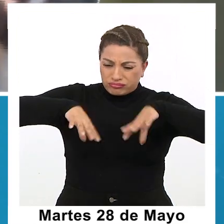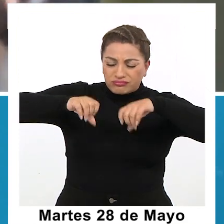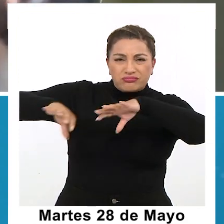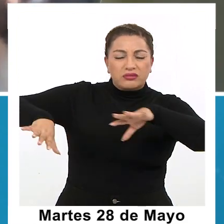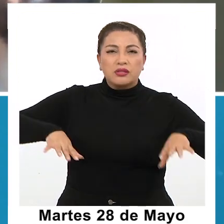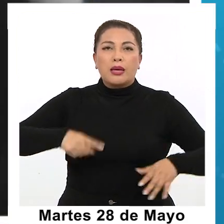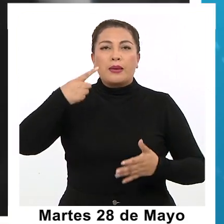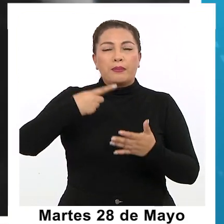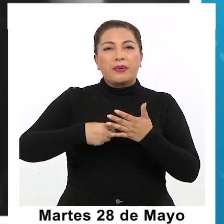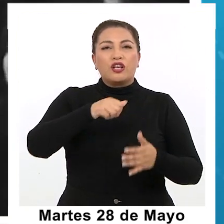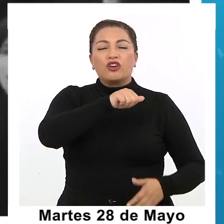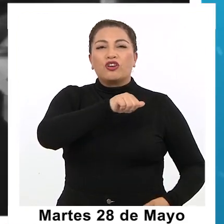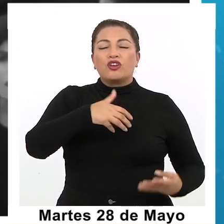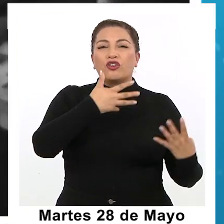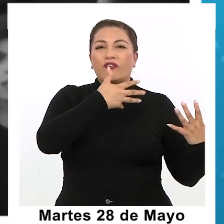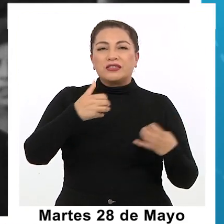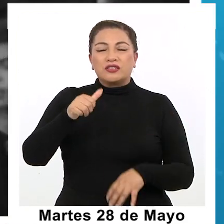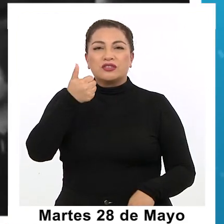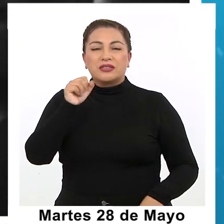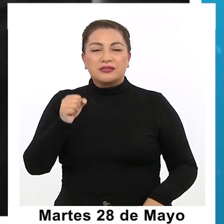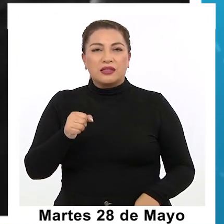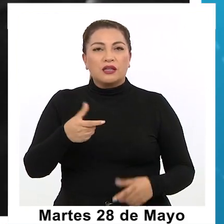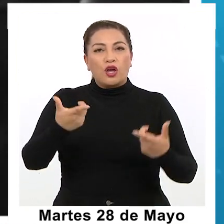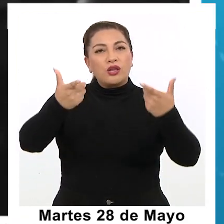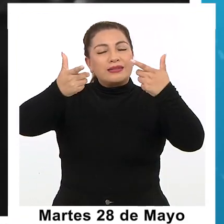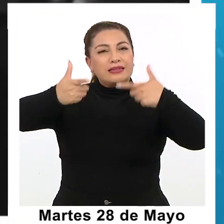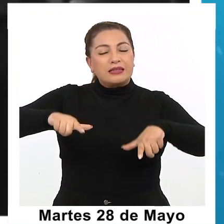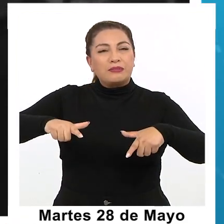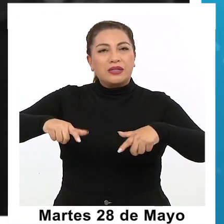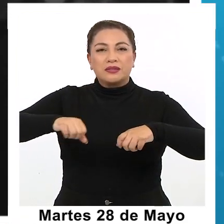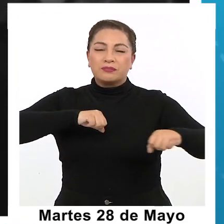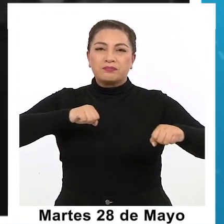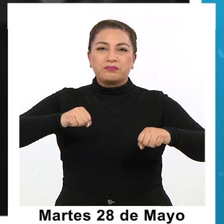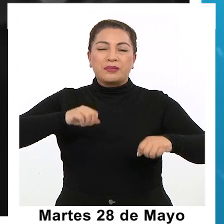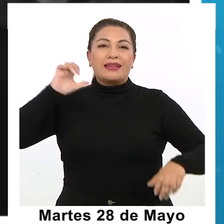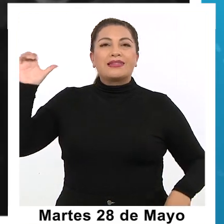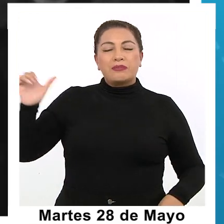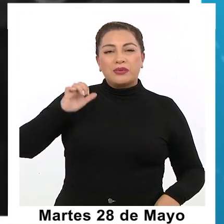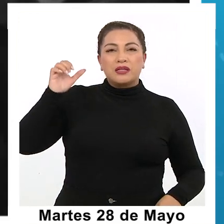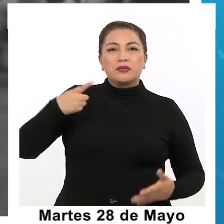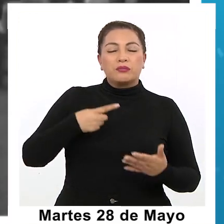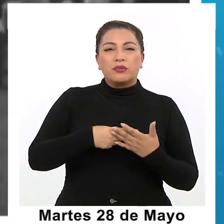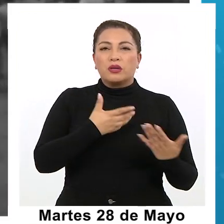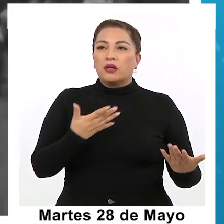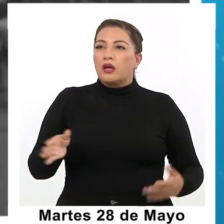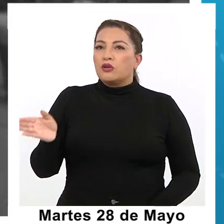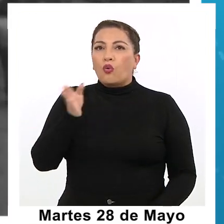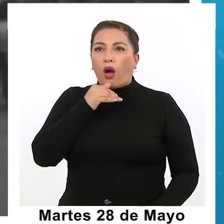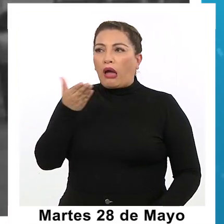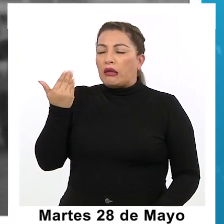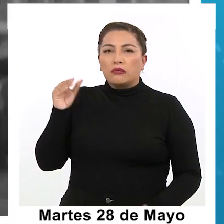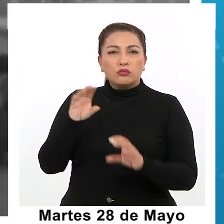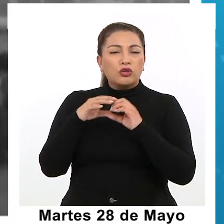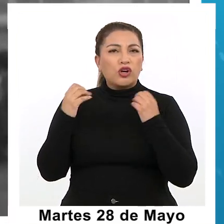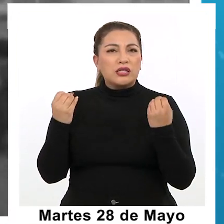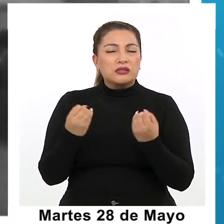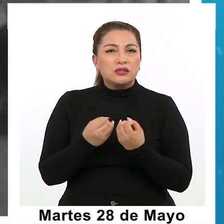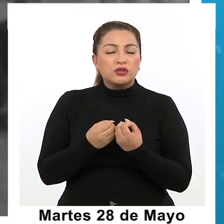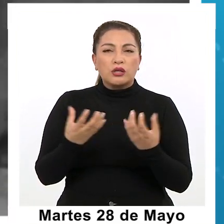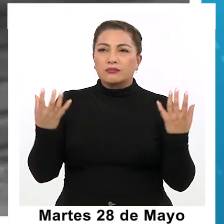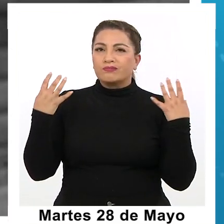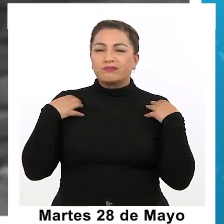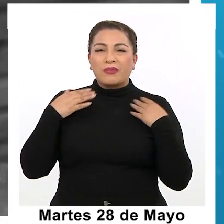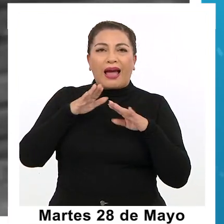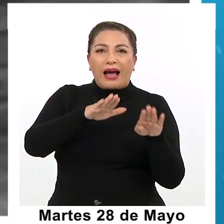después, en 1960, se crea la Oficina Nacional de Emergencia en el año 64, porque no había un organismo responsable de atender las